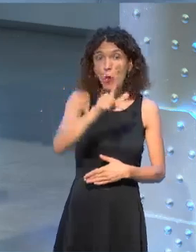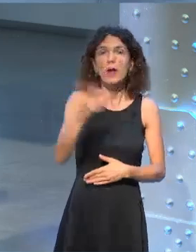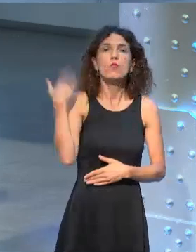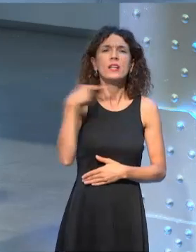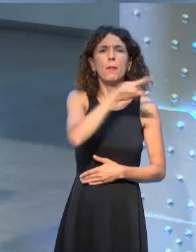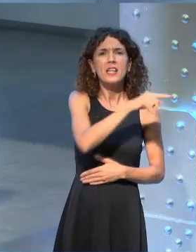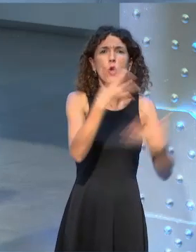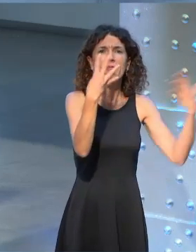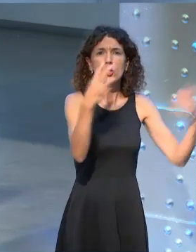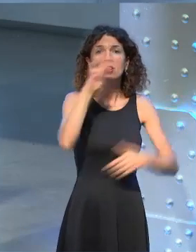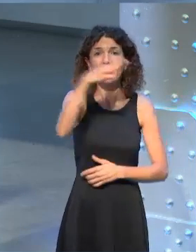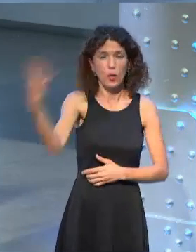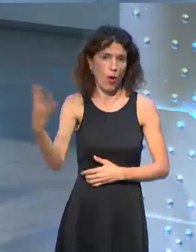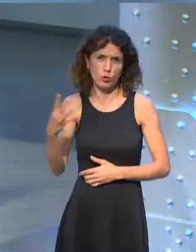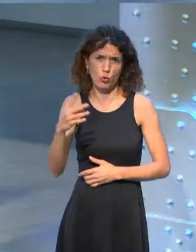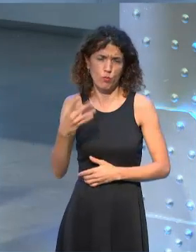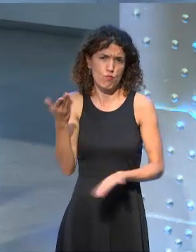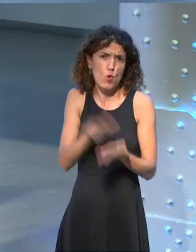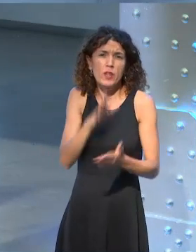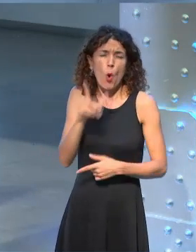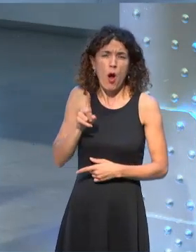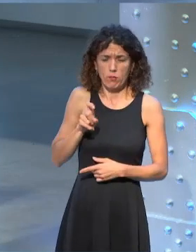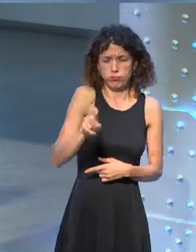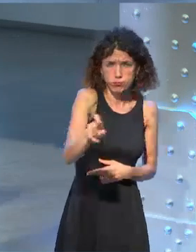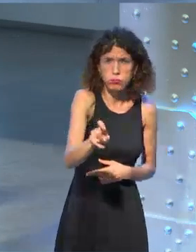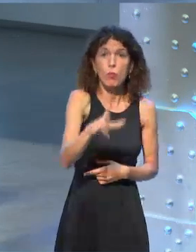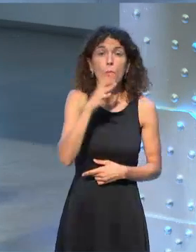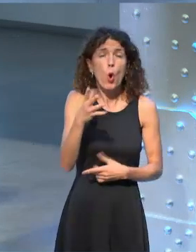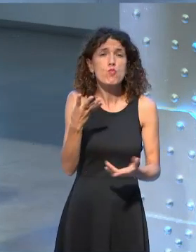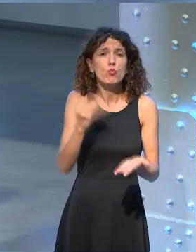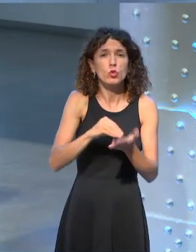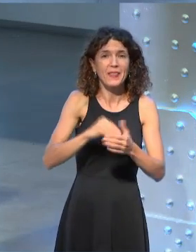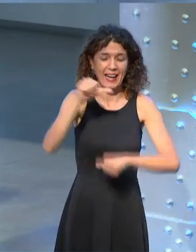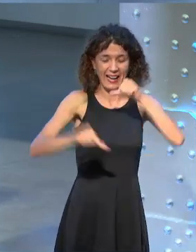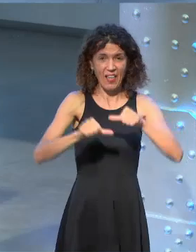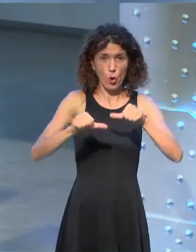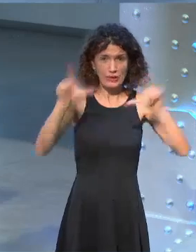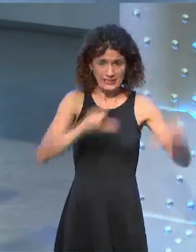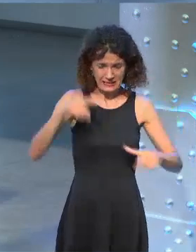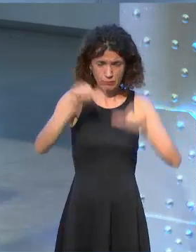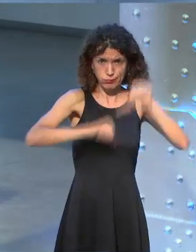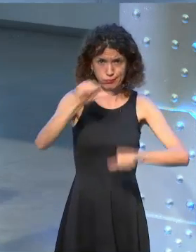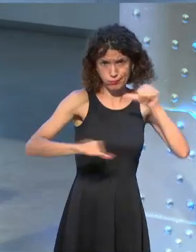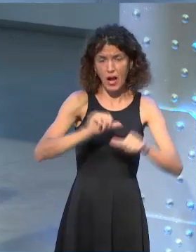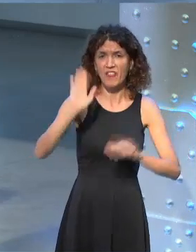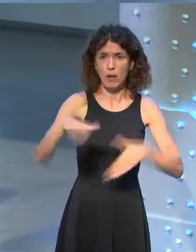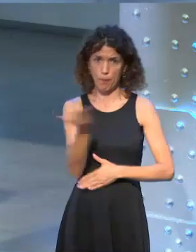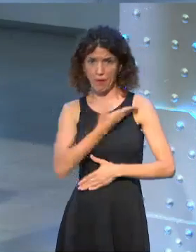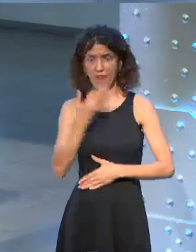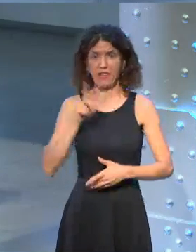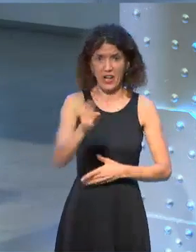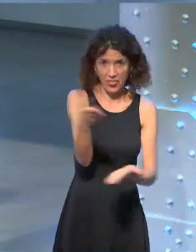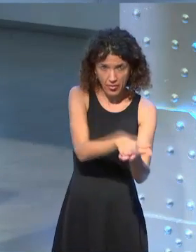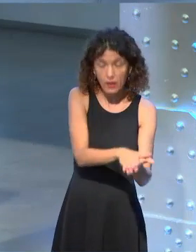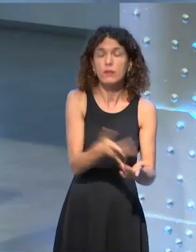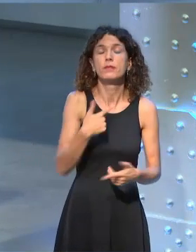1934 carcomida por la leucemia debido a su exposición constante a la radioactividad. Sin duda, cuando grabaron la